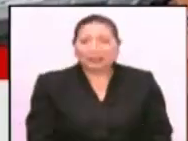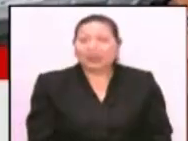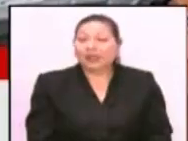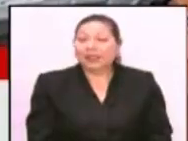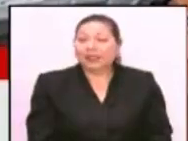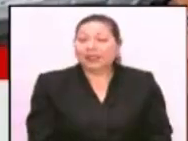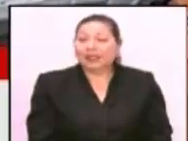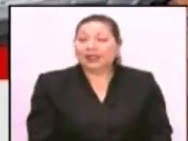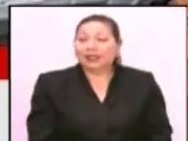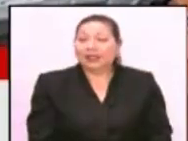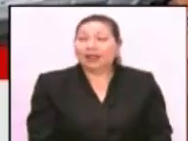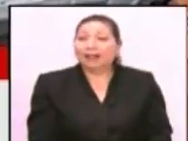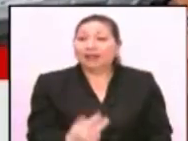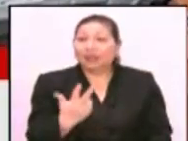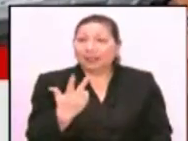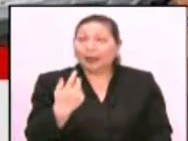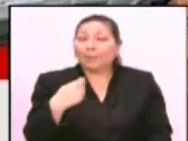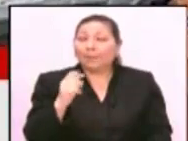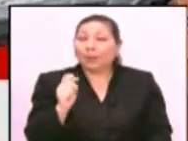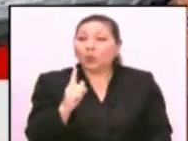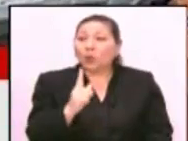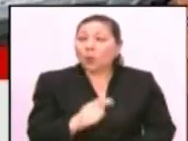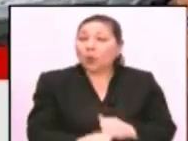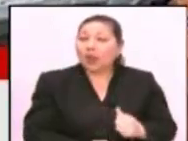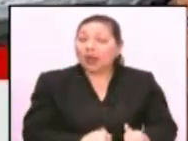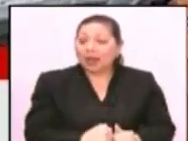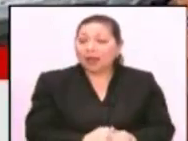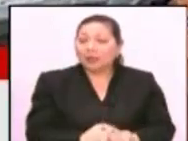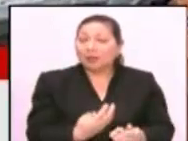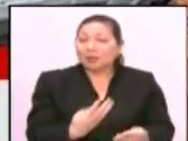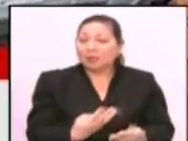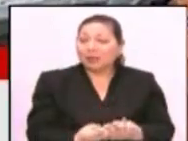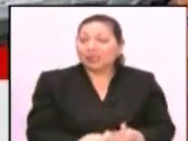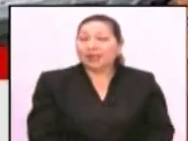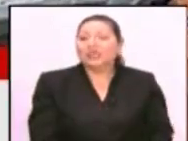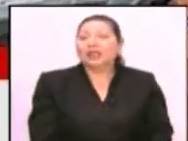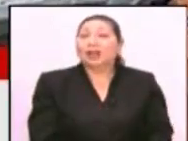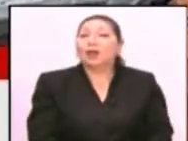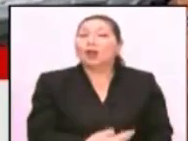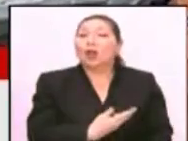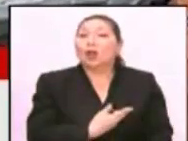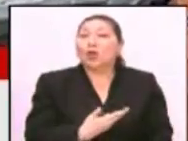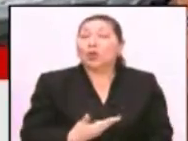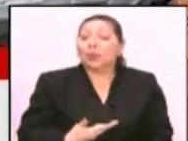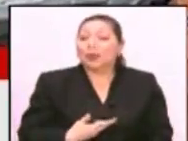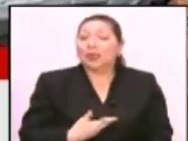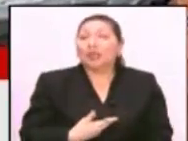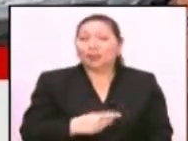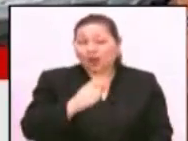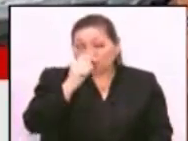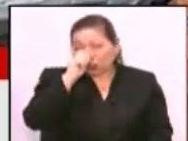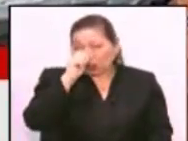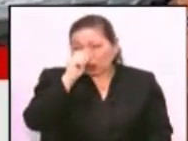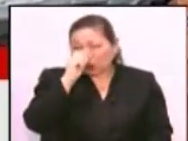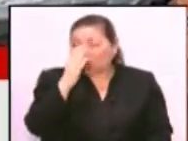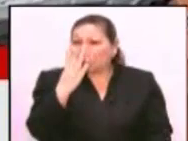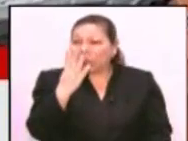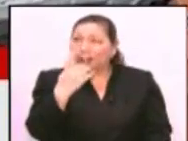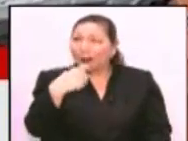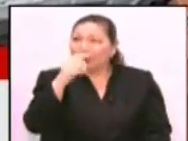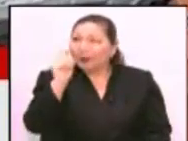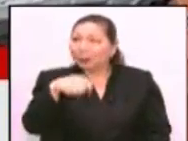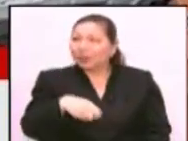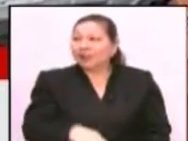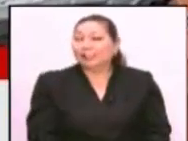un 3% anual la población penitenciaria. En el gobierno del presidente Toledo, aproximadamente a